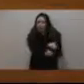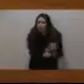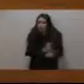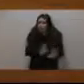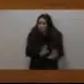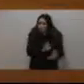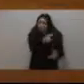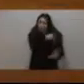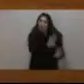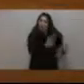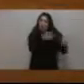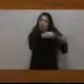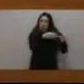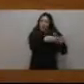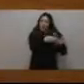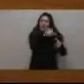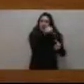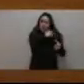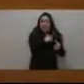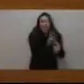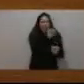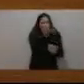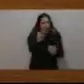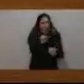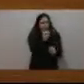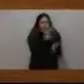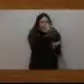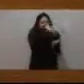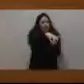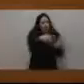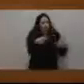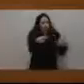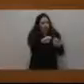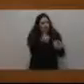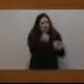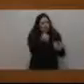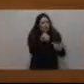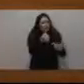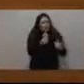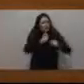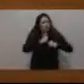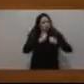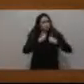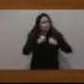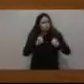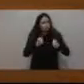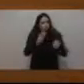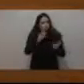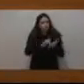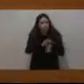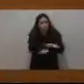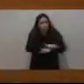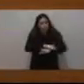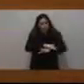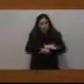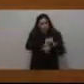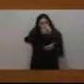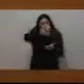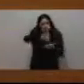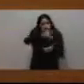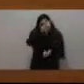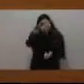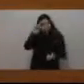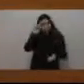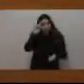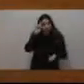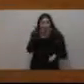defendieron en esta planta, además con especial énfasis, desde que el Gobierno central no estaba asumido por el PP, sino